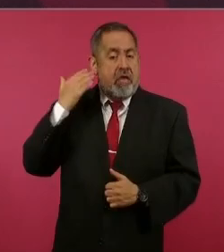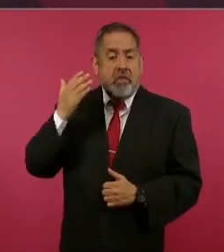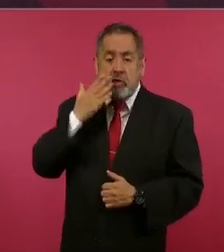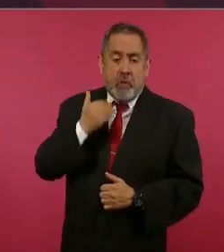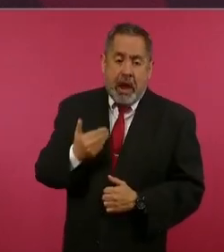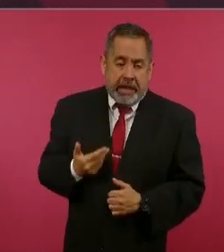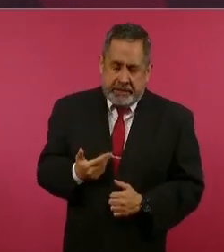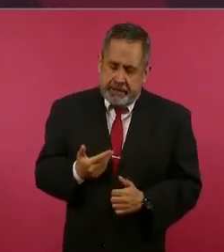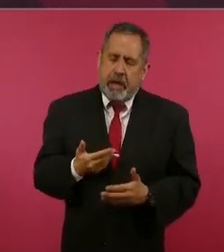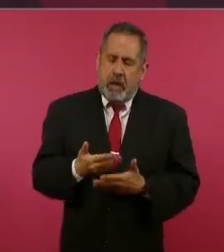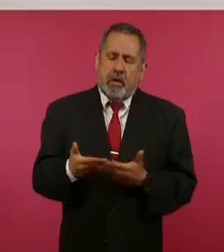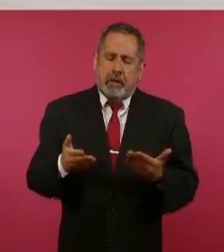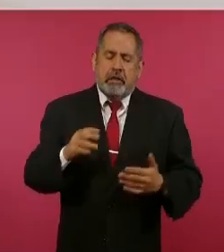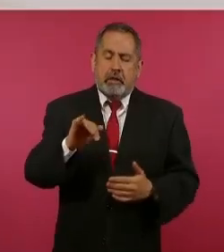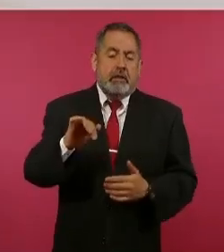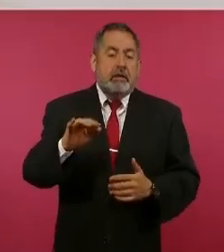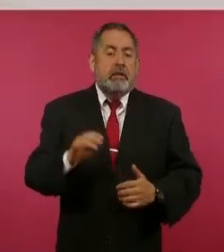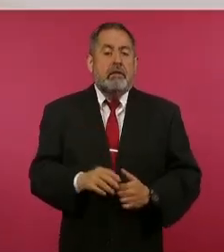aunque